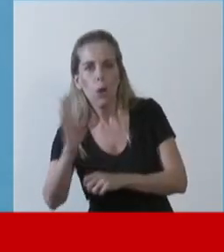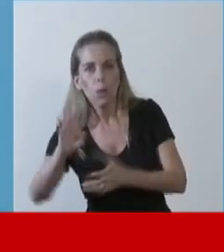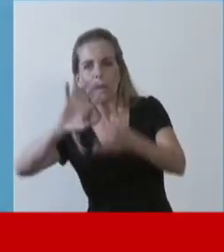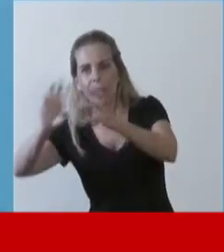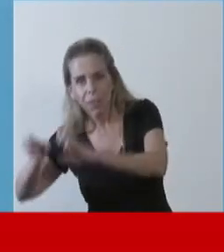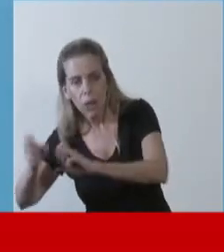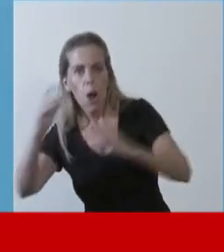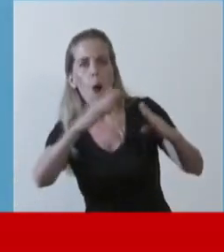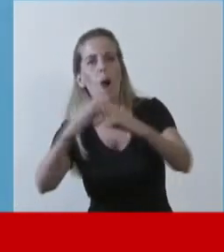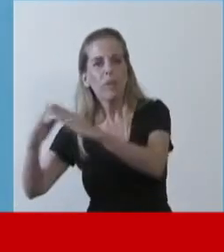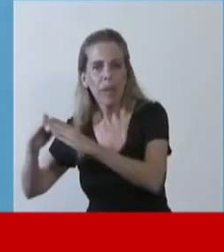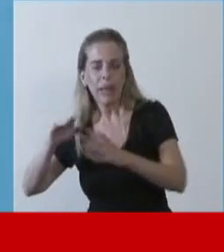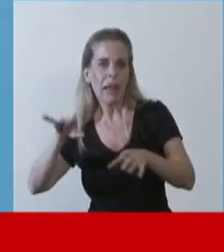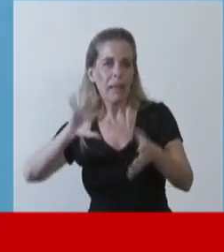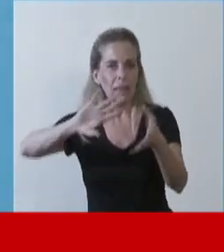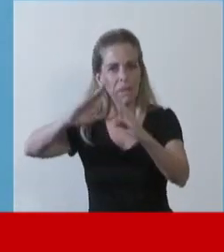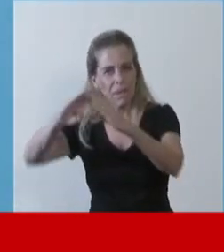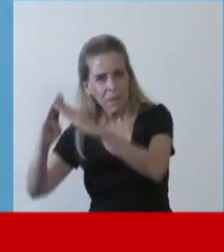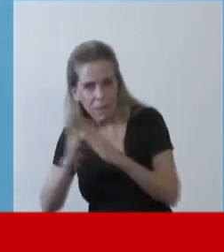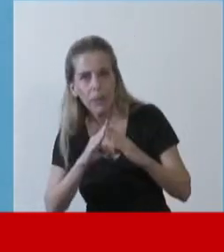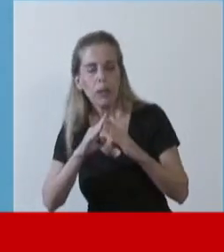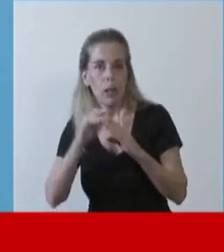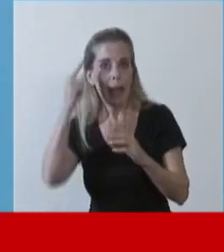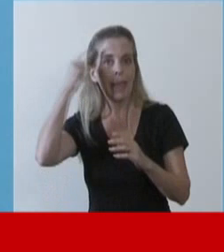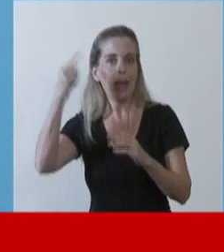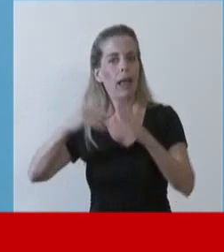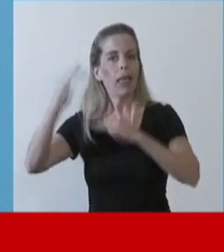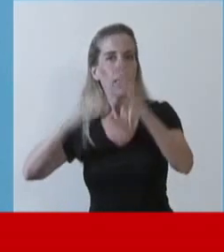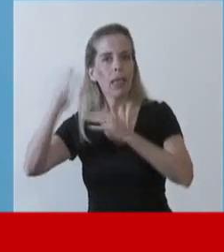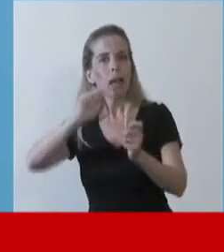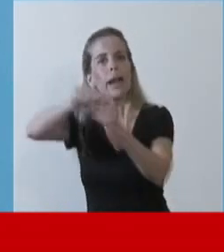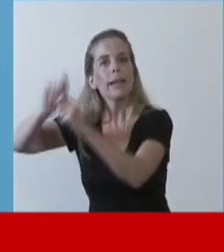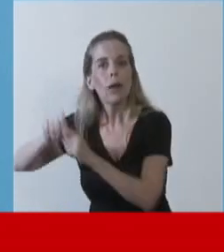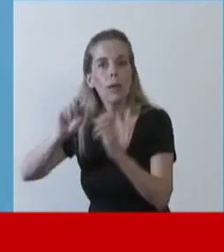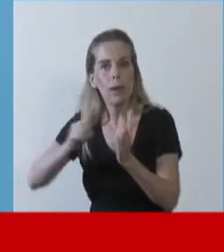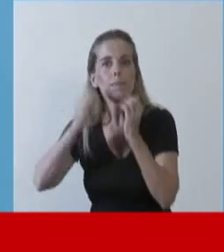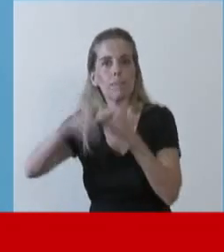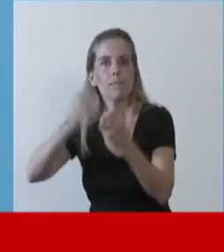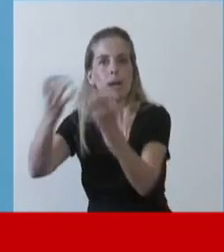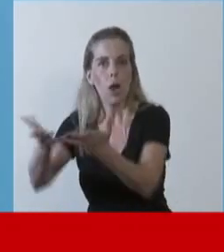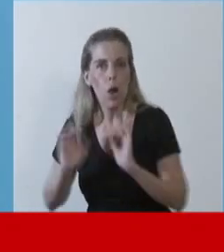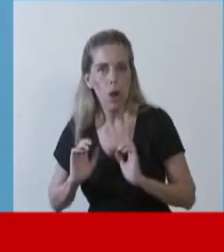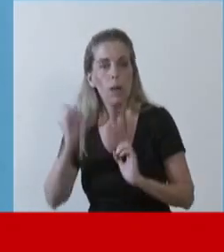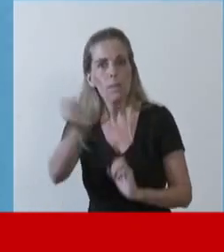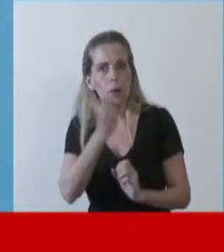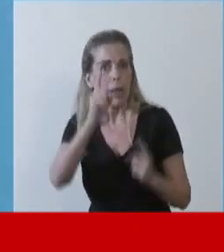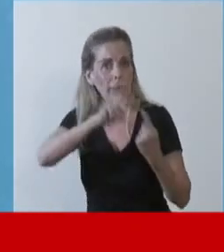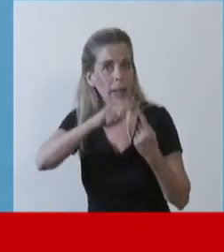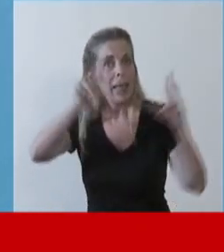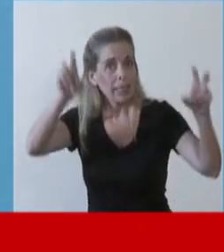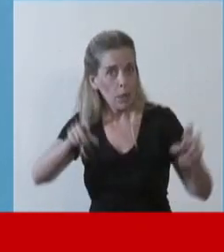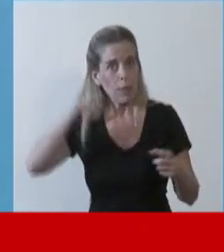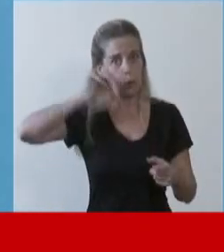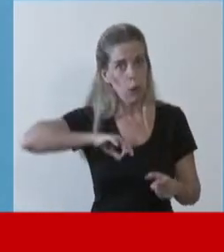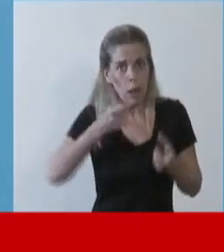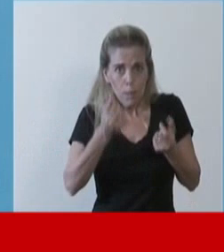de viviendas precarias. Primer punto que tiene que ver con los ingresos y que tiene que ver, en